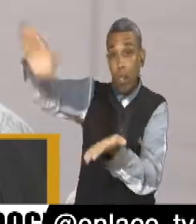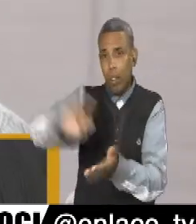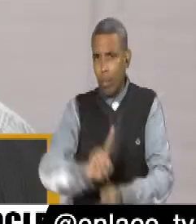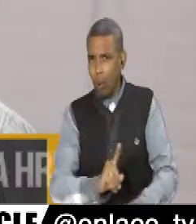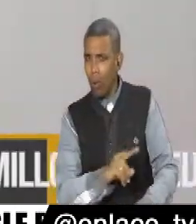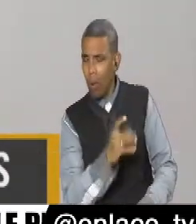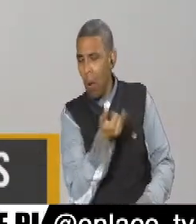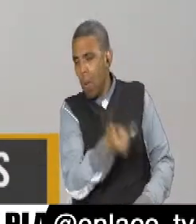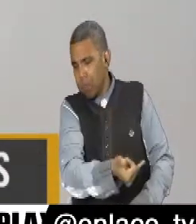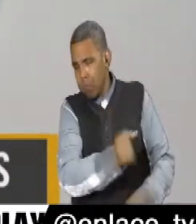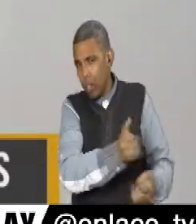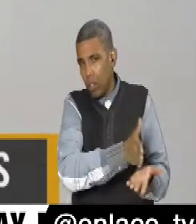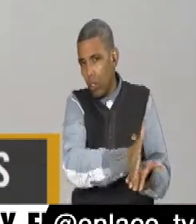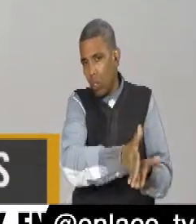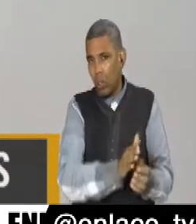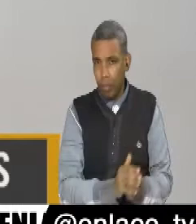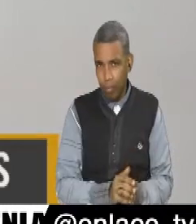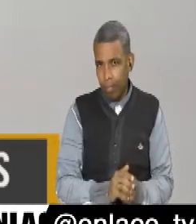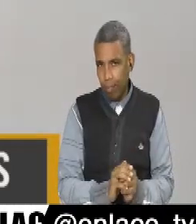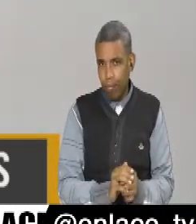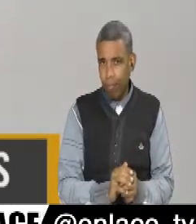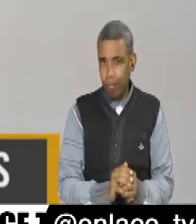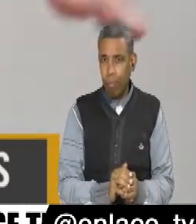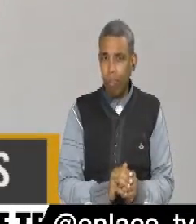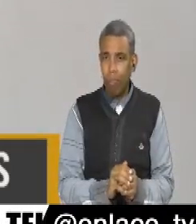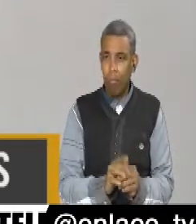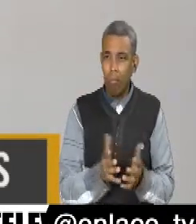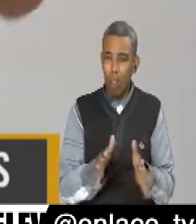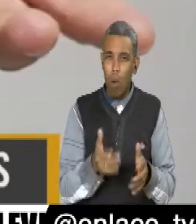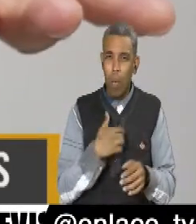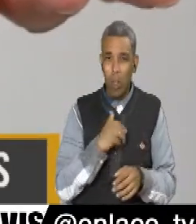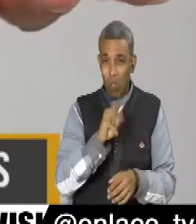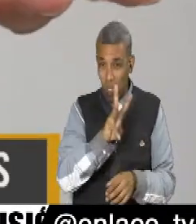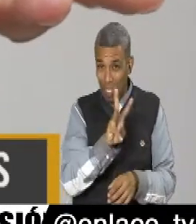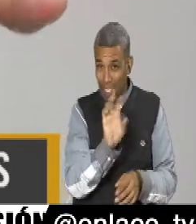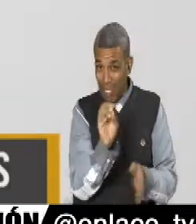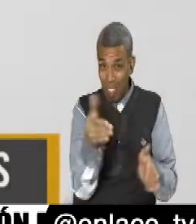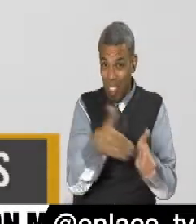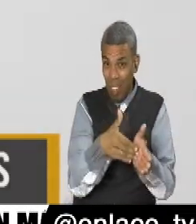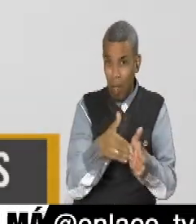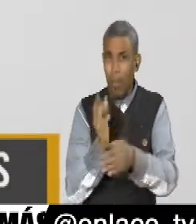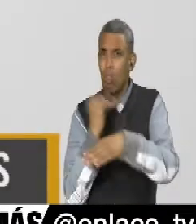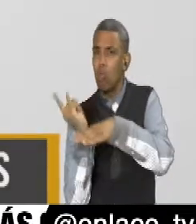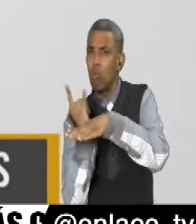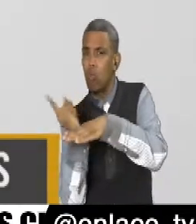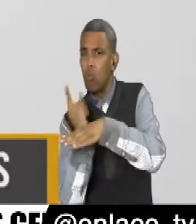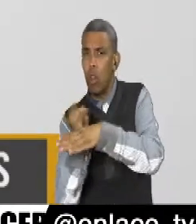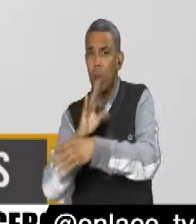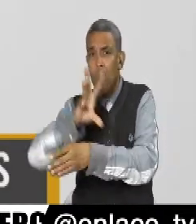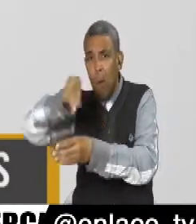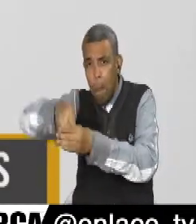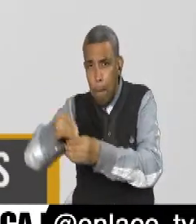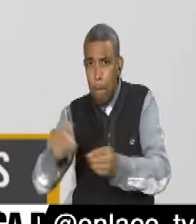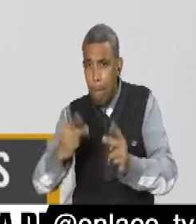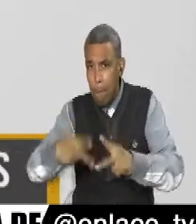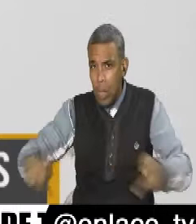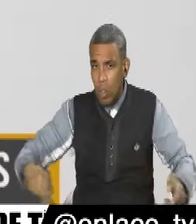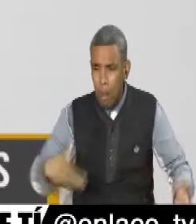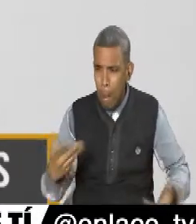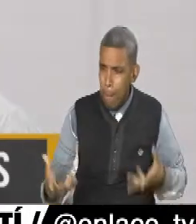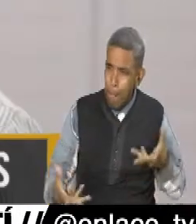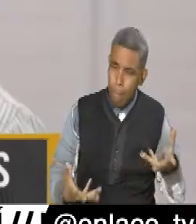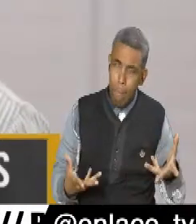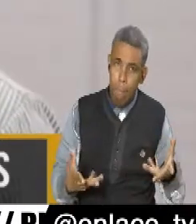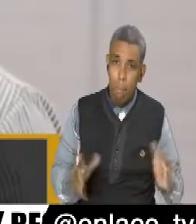esos afiliados. Confirmó el funcionario que son alrededor de 30.000 usuarios los afectados, sin embargo, de estos, no todos son